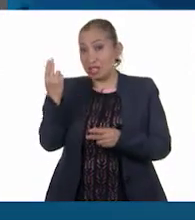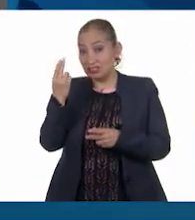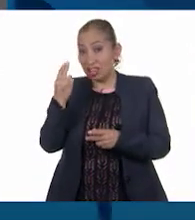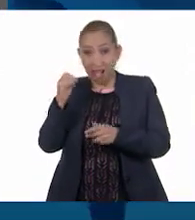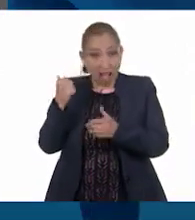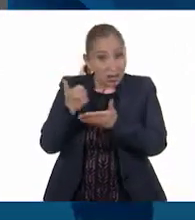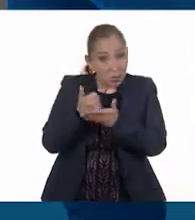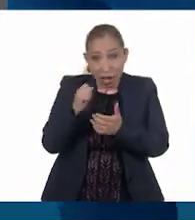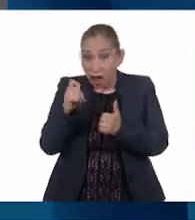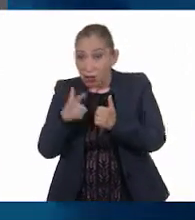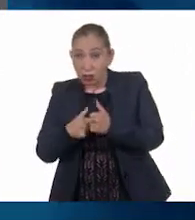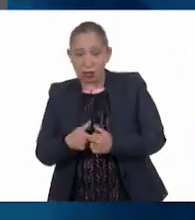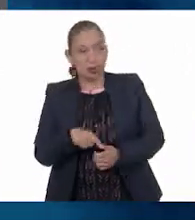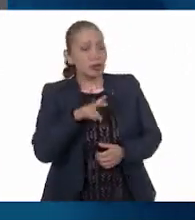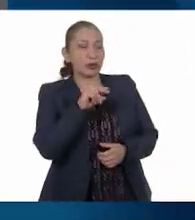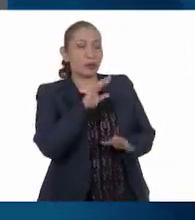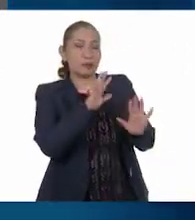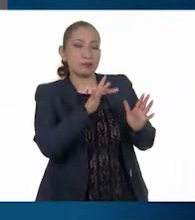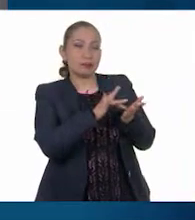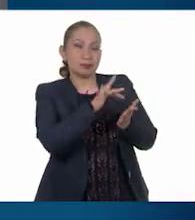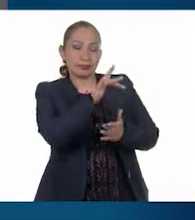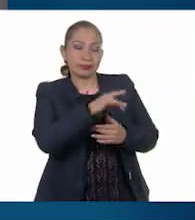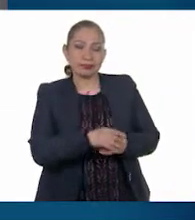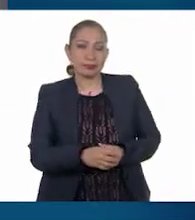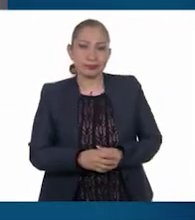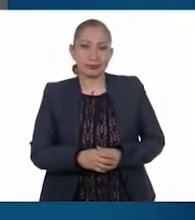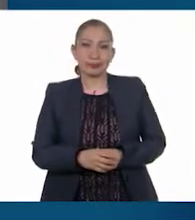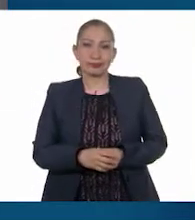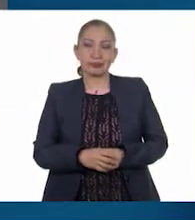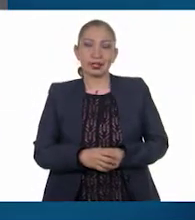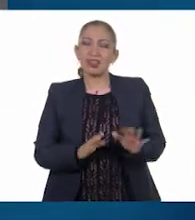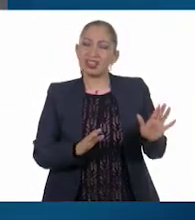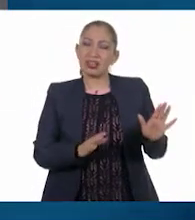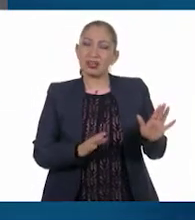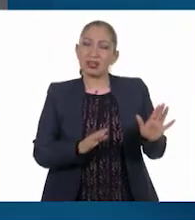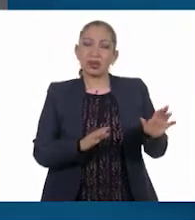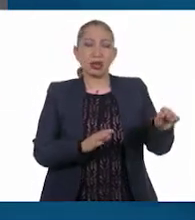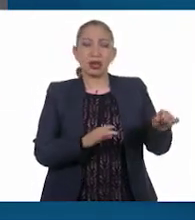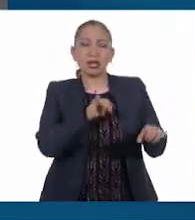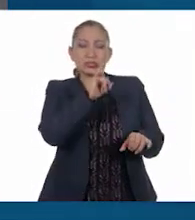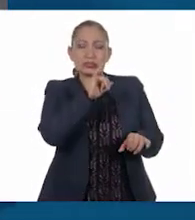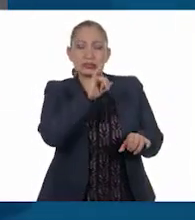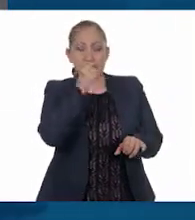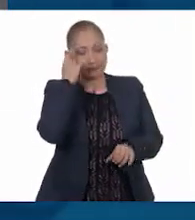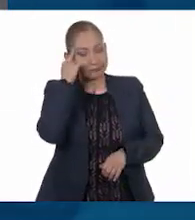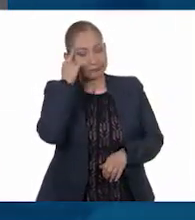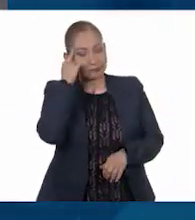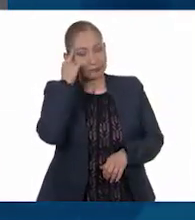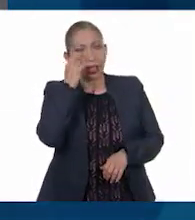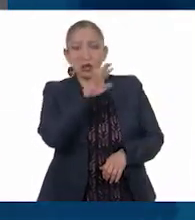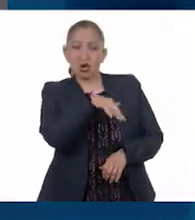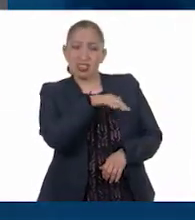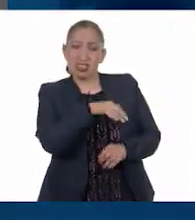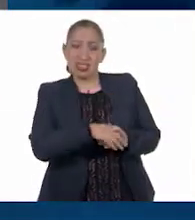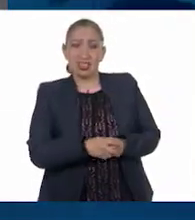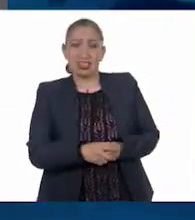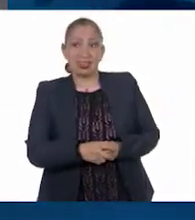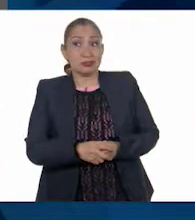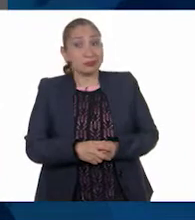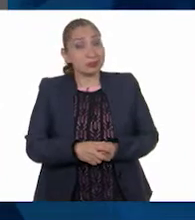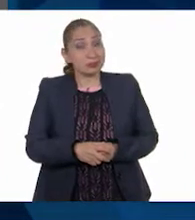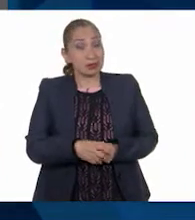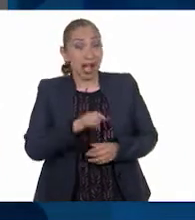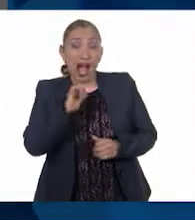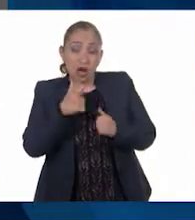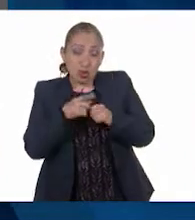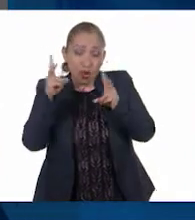¿Necesitas algo? No, gracias. Bueno, ahora que lo pienso, Carola,